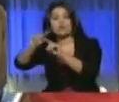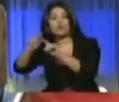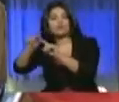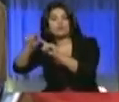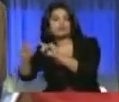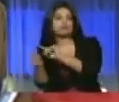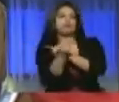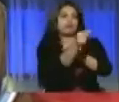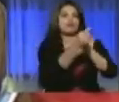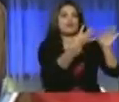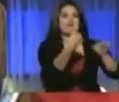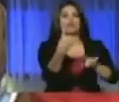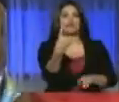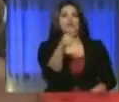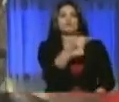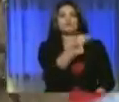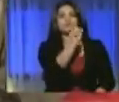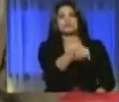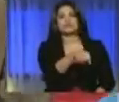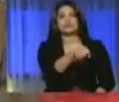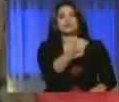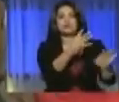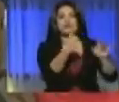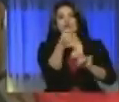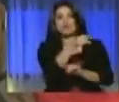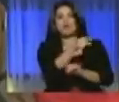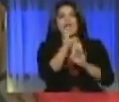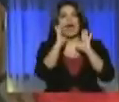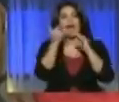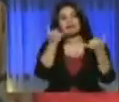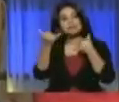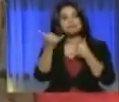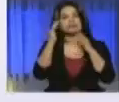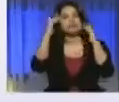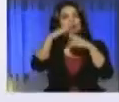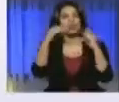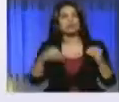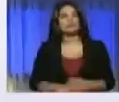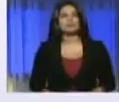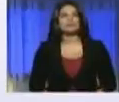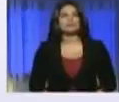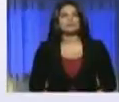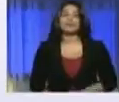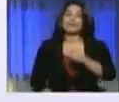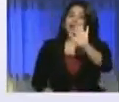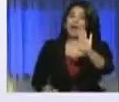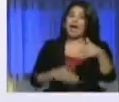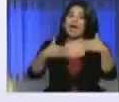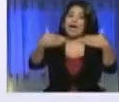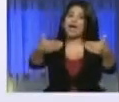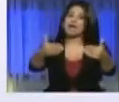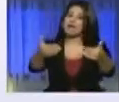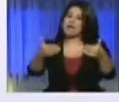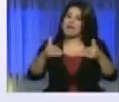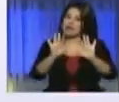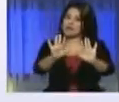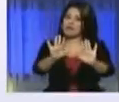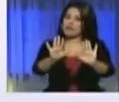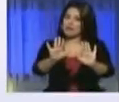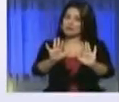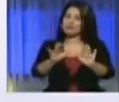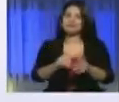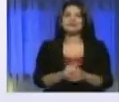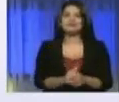911 en el centro de comando y control y atiende la denuncia. No se me atrase, pero tampoco se me adelante, ¿eh?